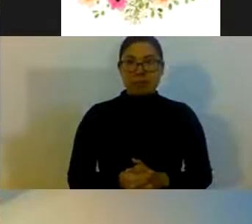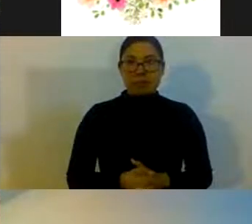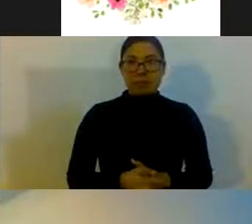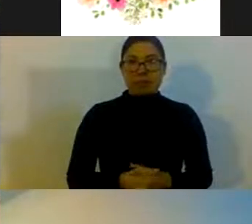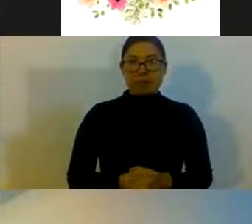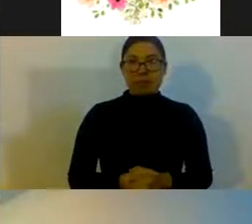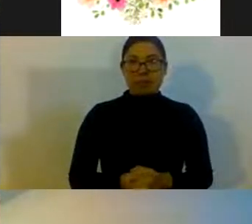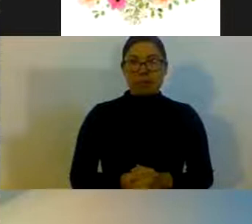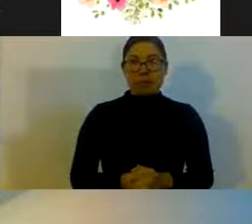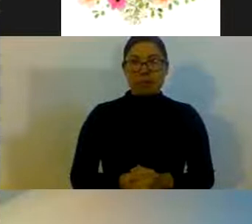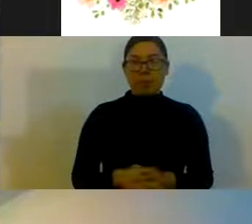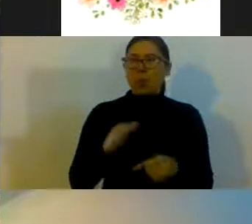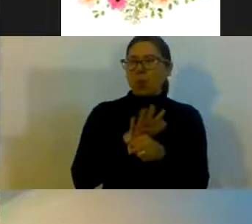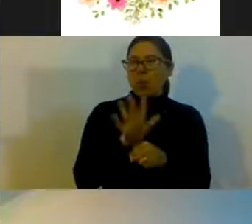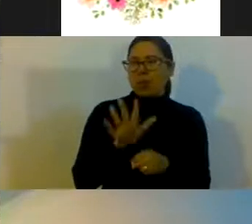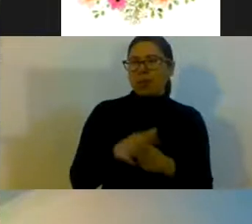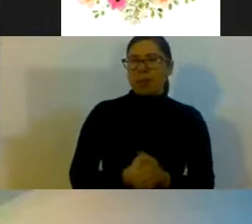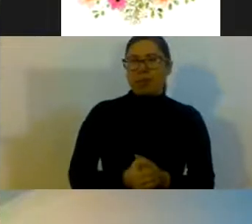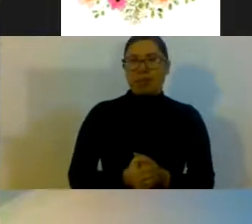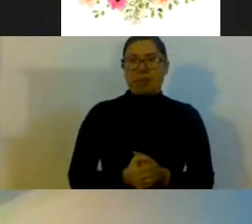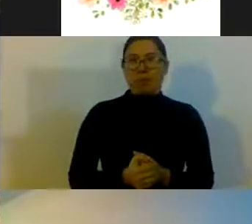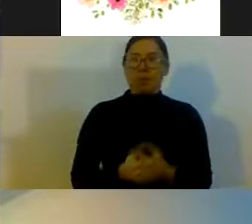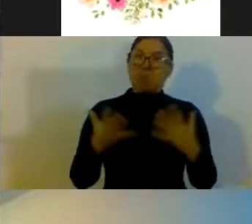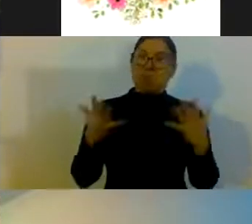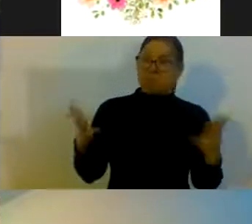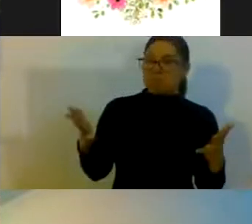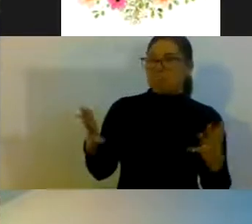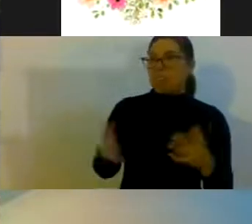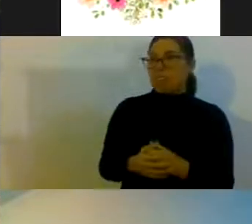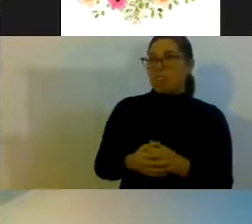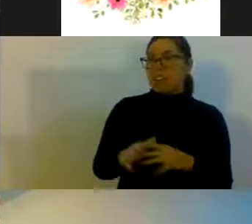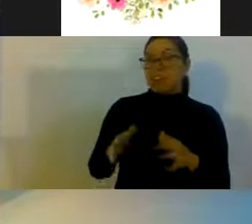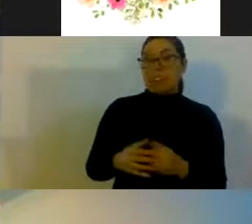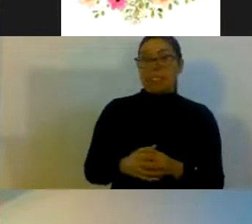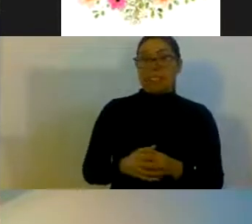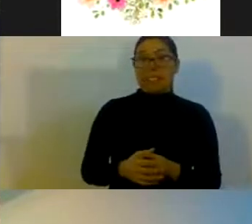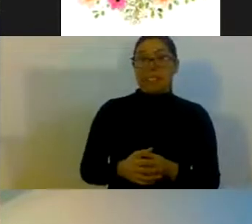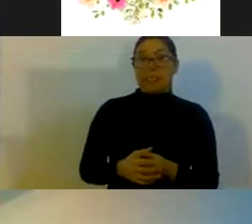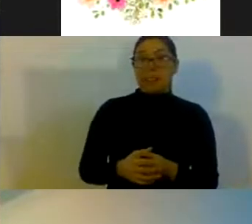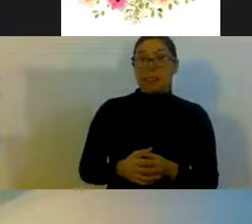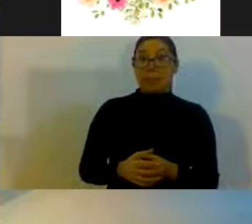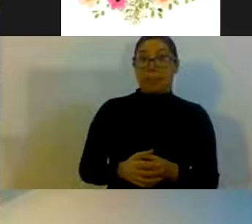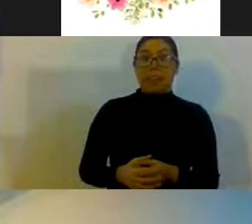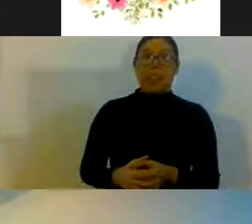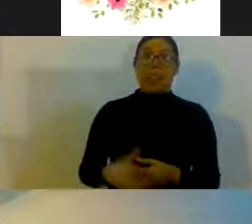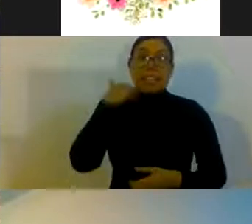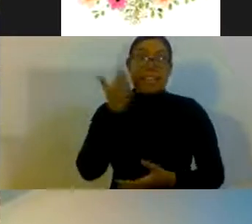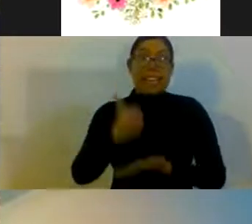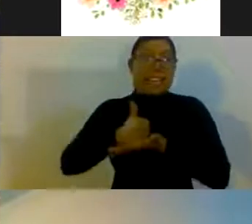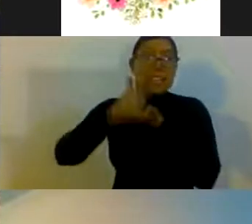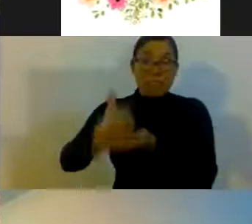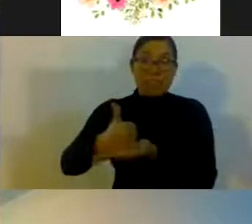¿Cuál pudiera ser? Pues a lo mejor podría ser de ayuda. No sé.